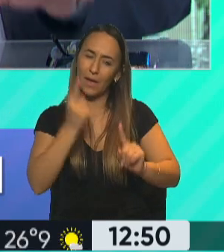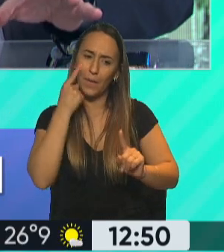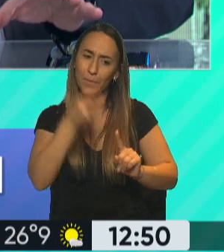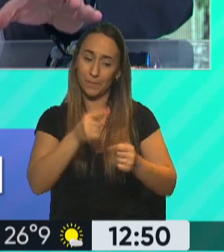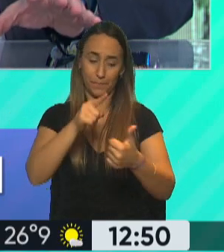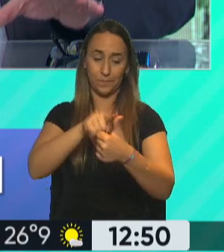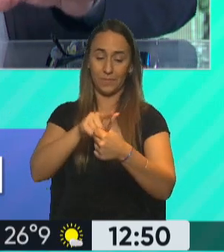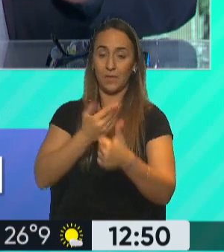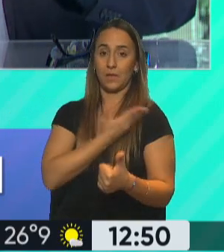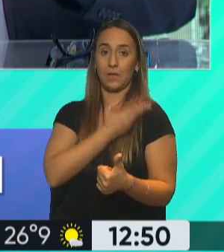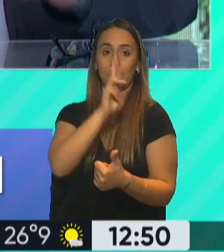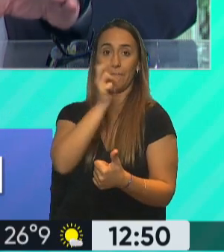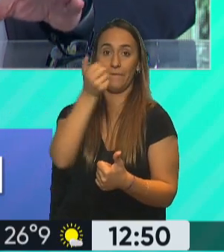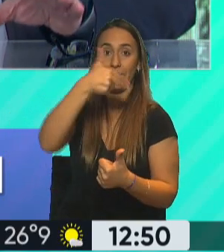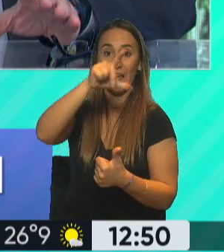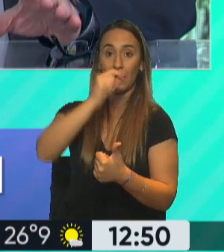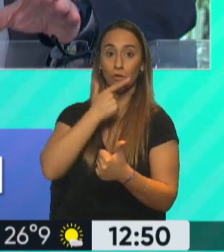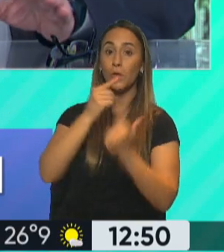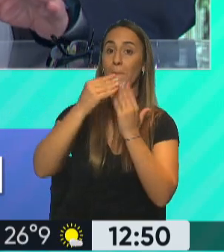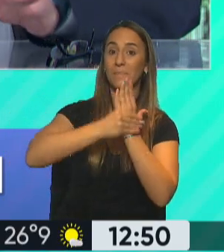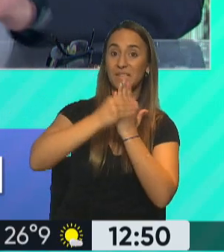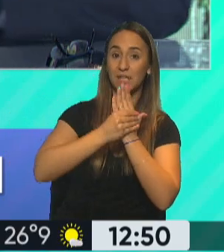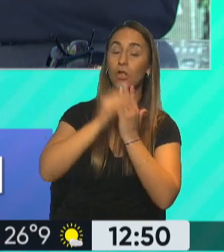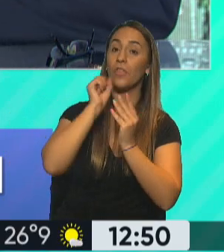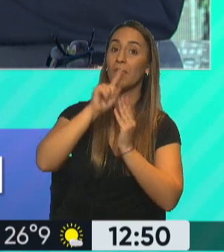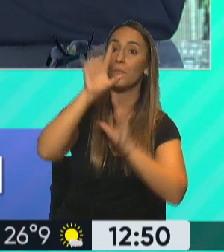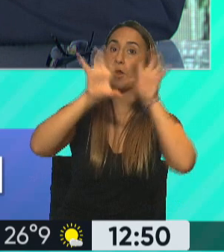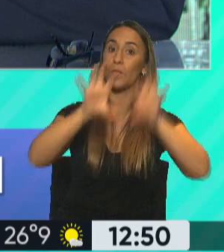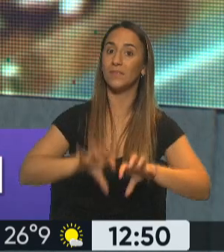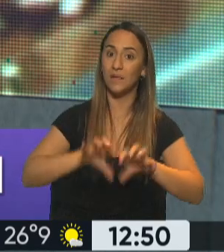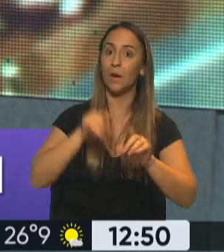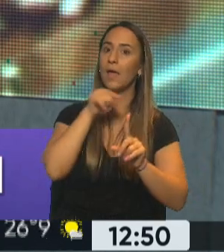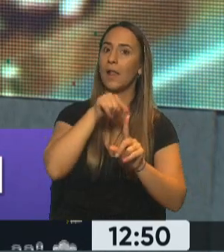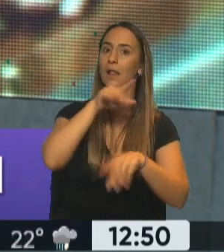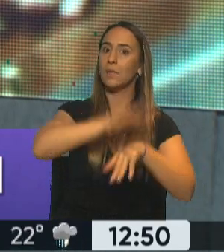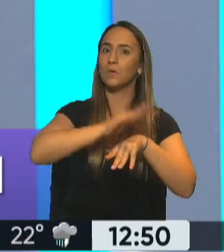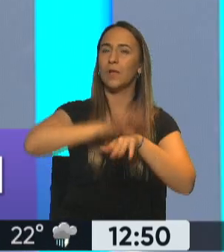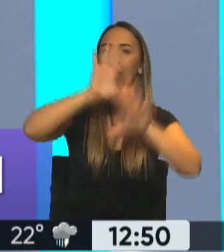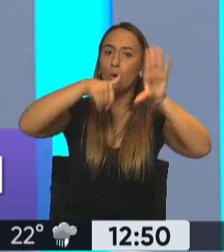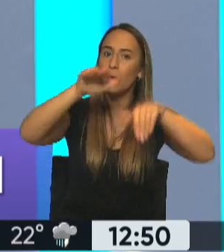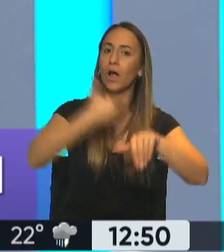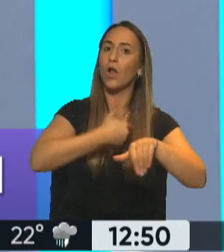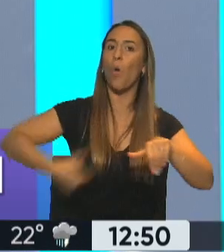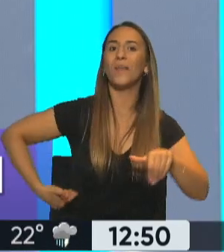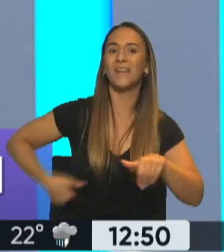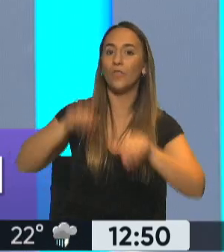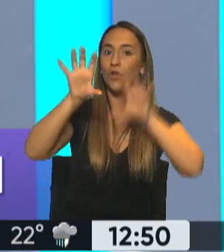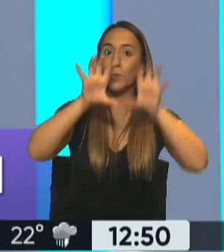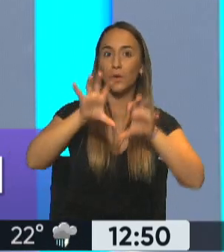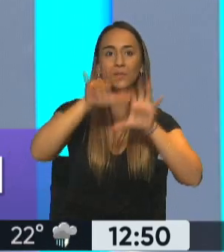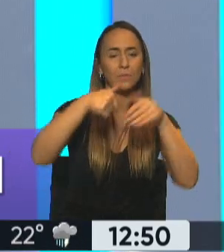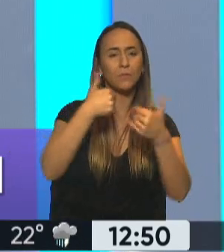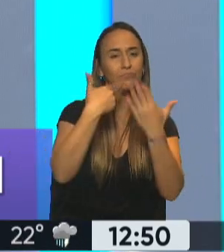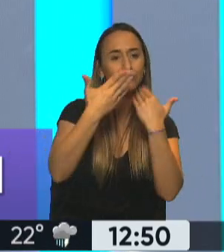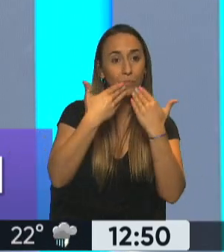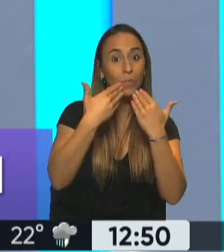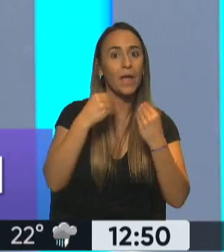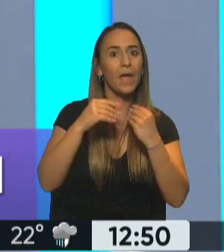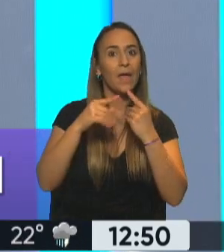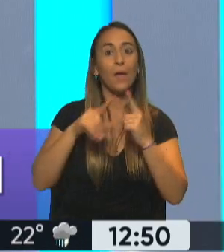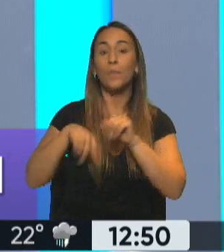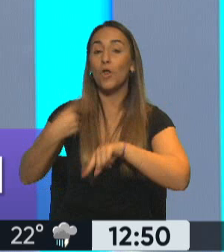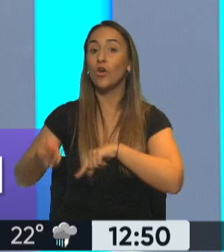Guillermo Francos, ministro del Interior, en su diálogo con los gobernadores, porque el próximo paso del Poder Ejecutivo es